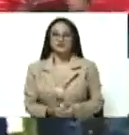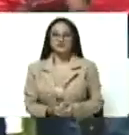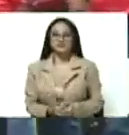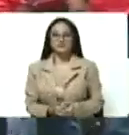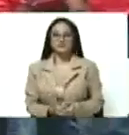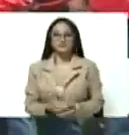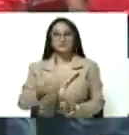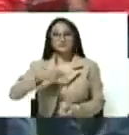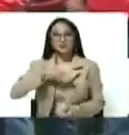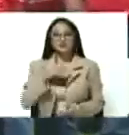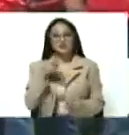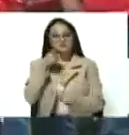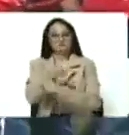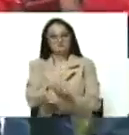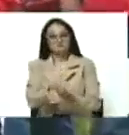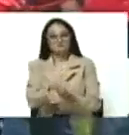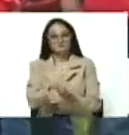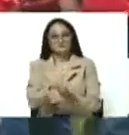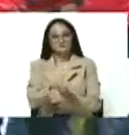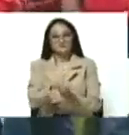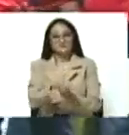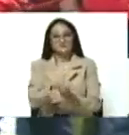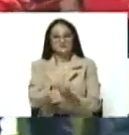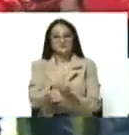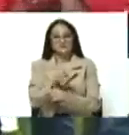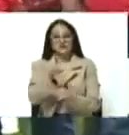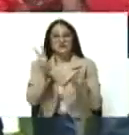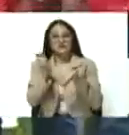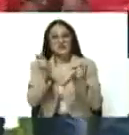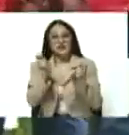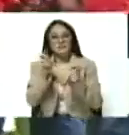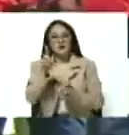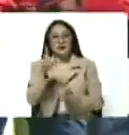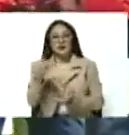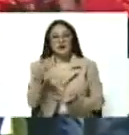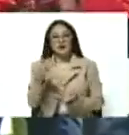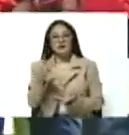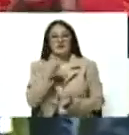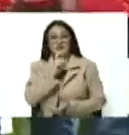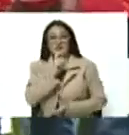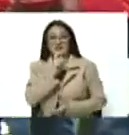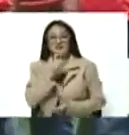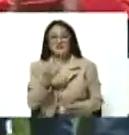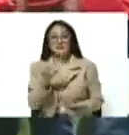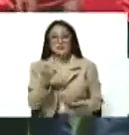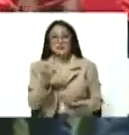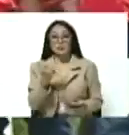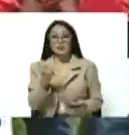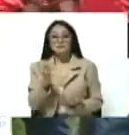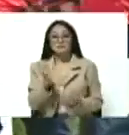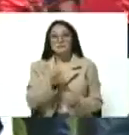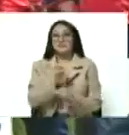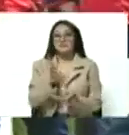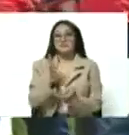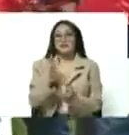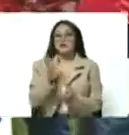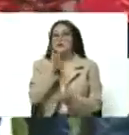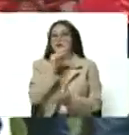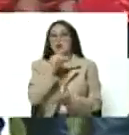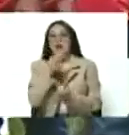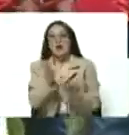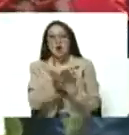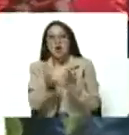Entonces nosotros estamos obligados a tocar ese punto tan duro y vencer el tema del ausentismo en los colegios.